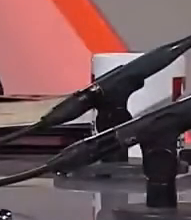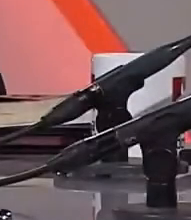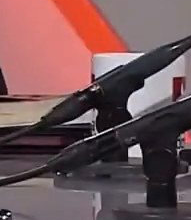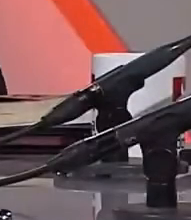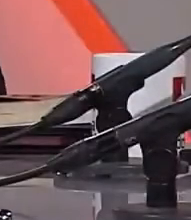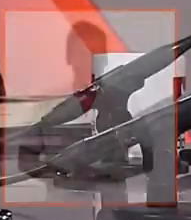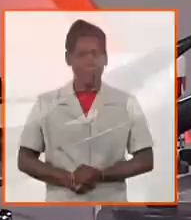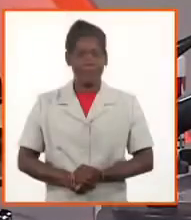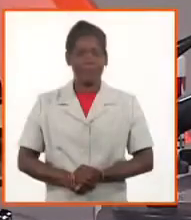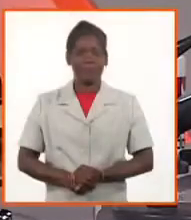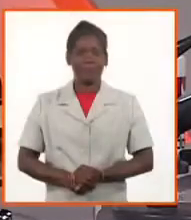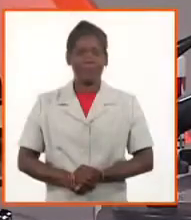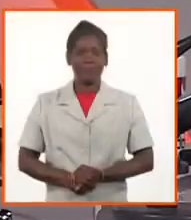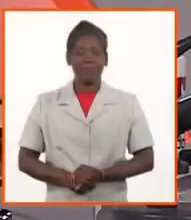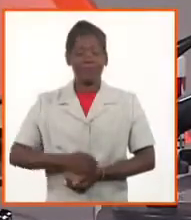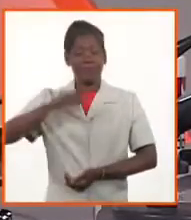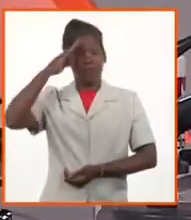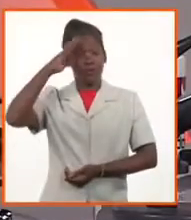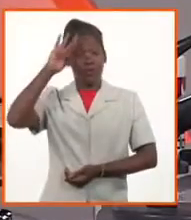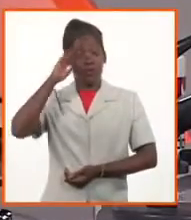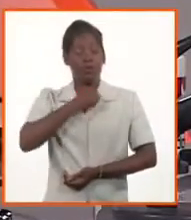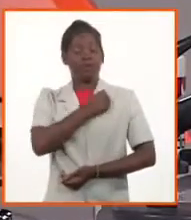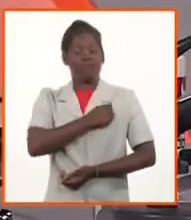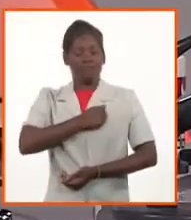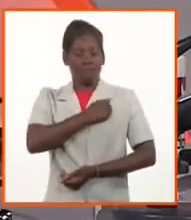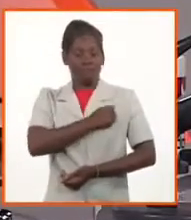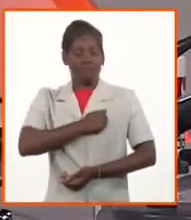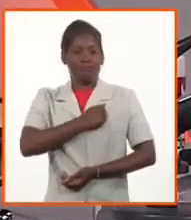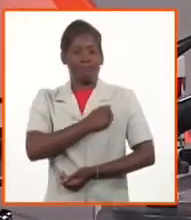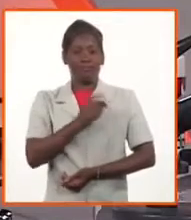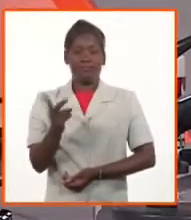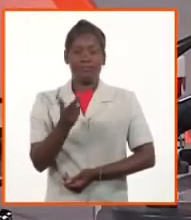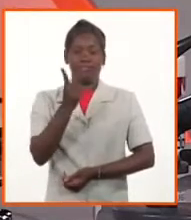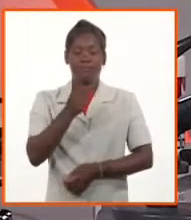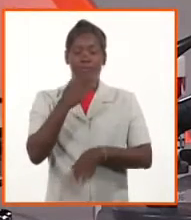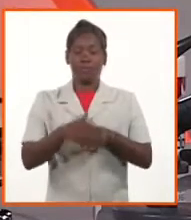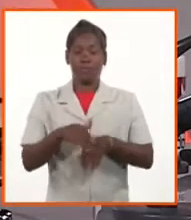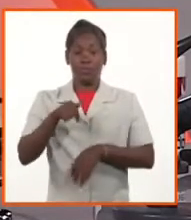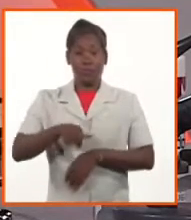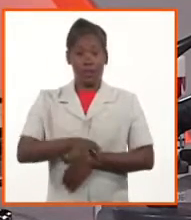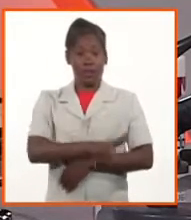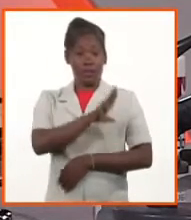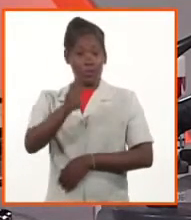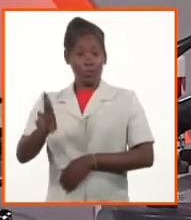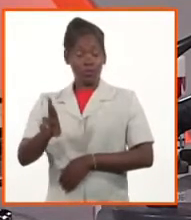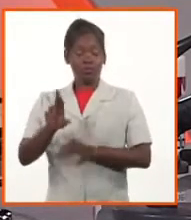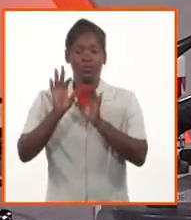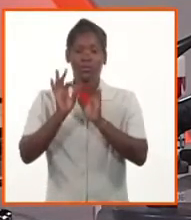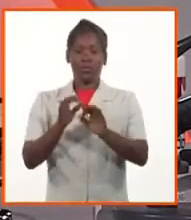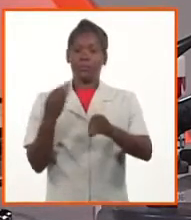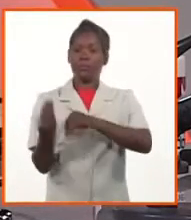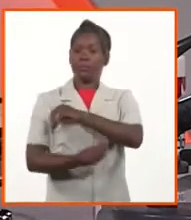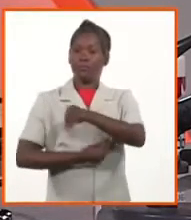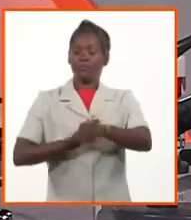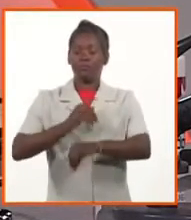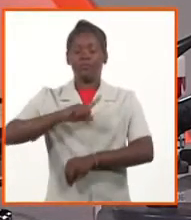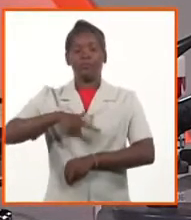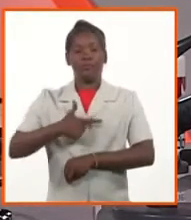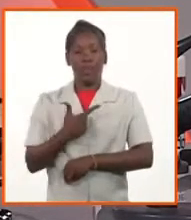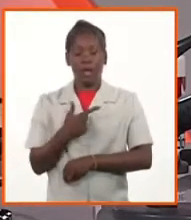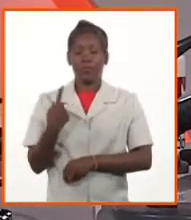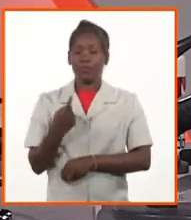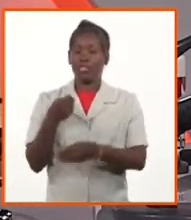Bueno, Cuba siempre en el corazón de Sergio y Luis, y la revolución como manera de transformar una nación que